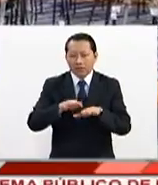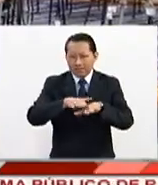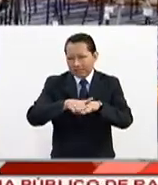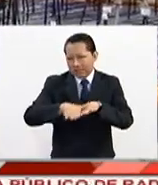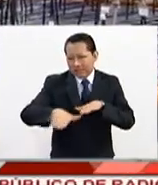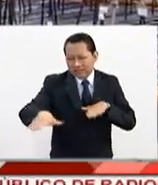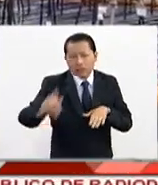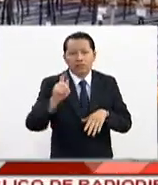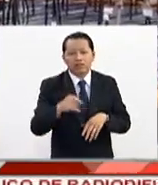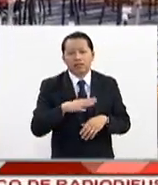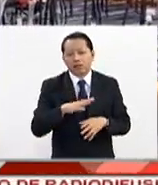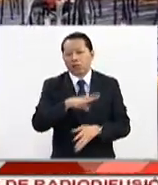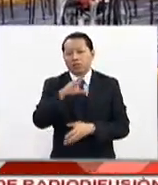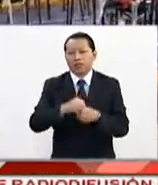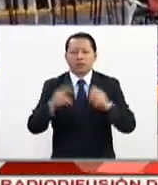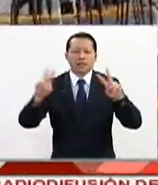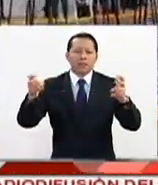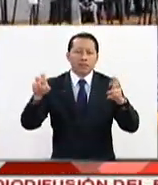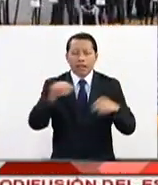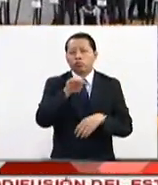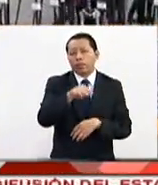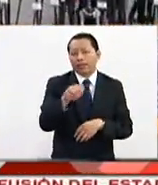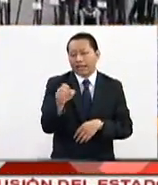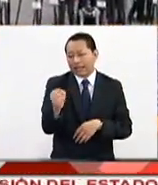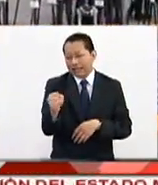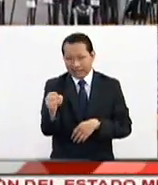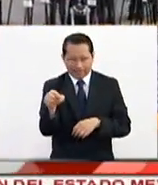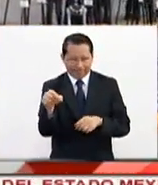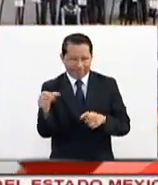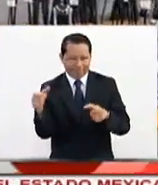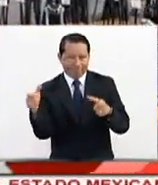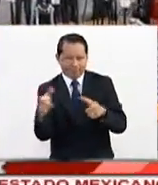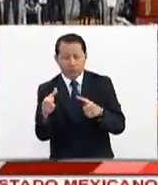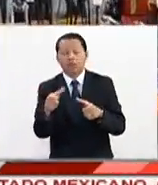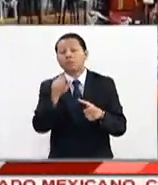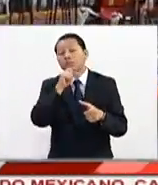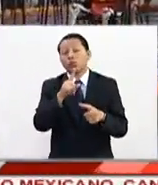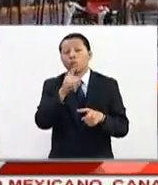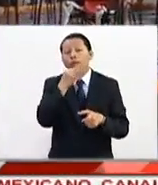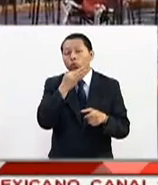leyenda 19S. Posteriormente se guardó un minuto de silencio.